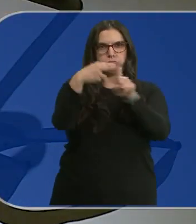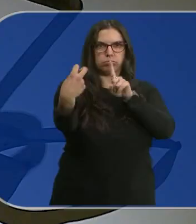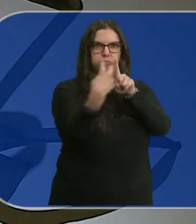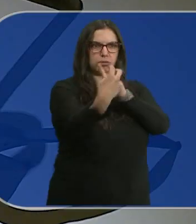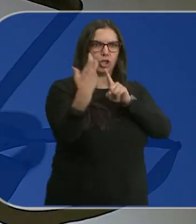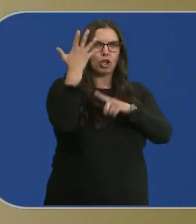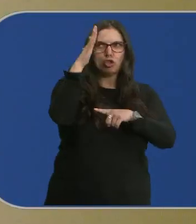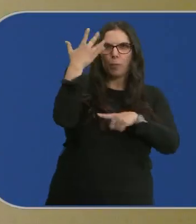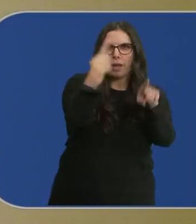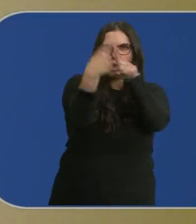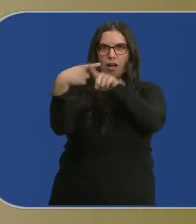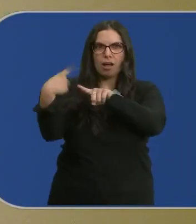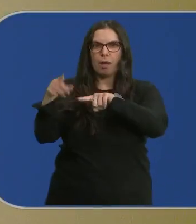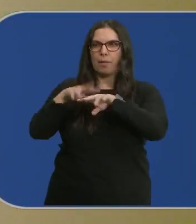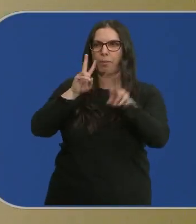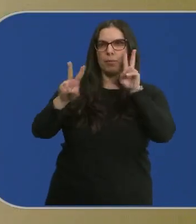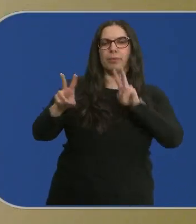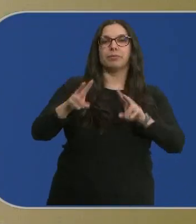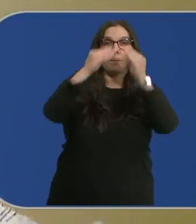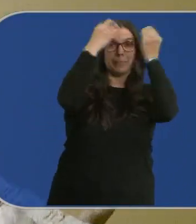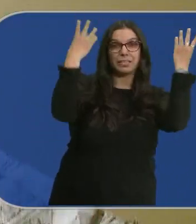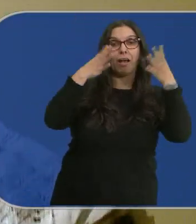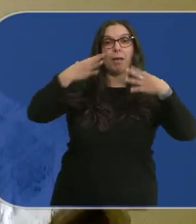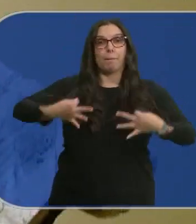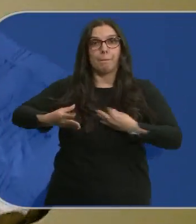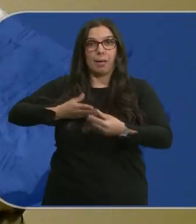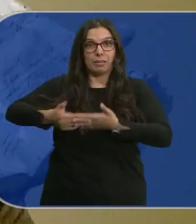1000 sombras para acompañar la creación. Mística y materia